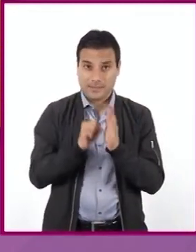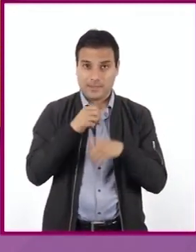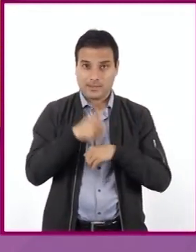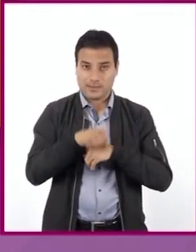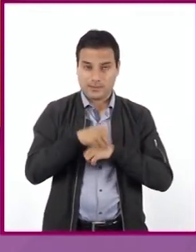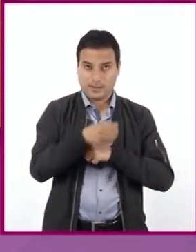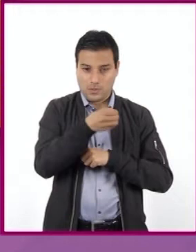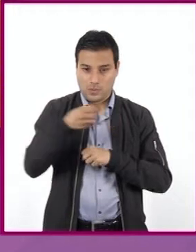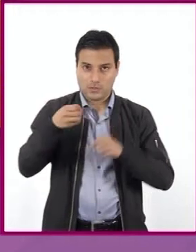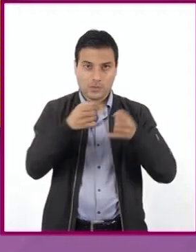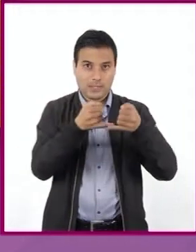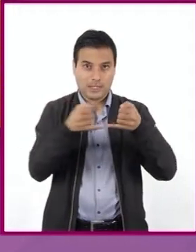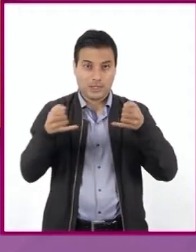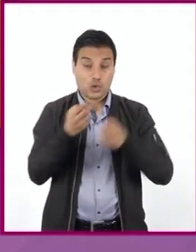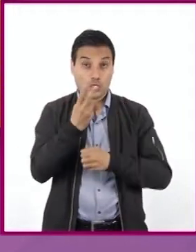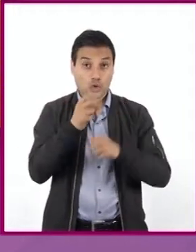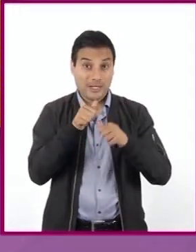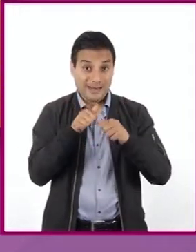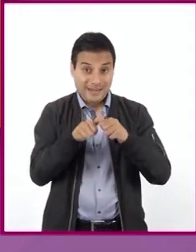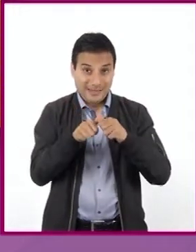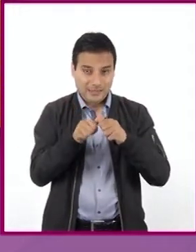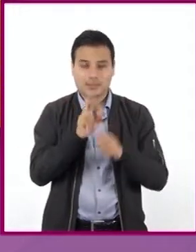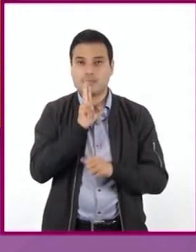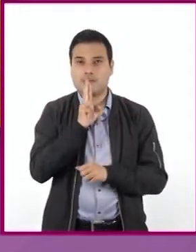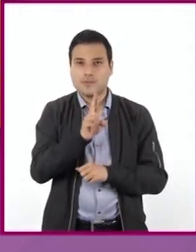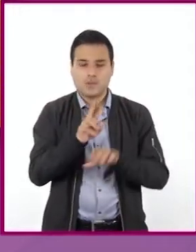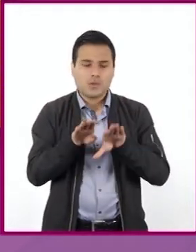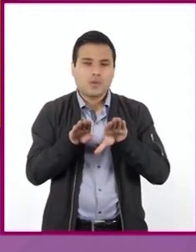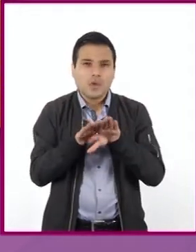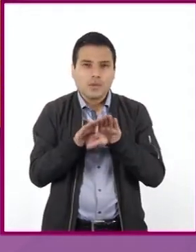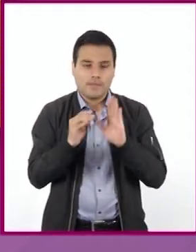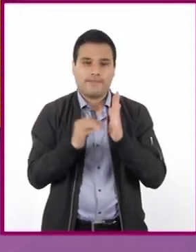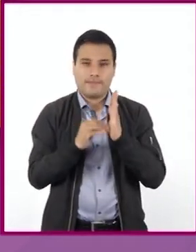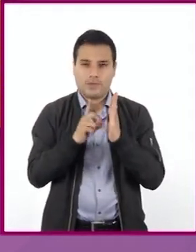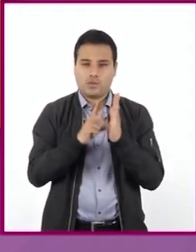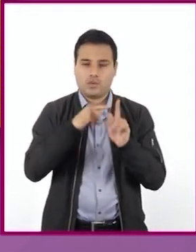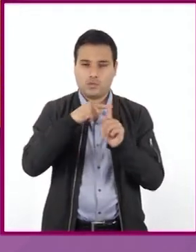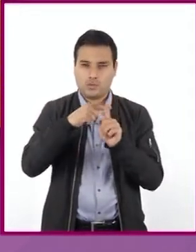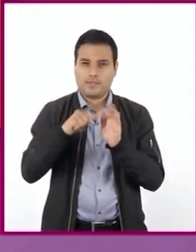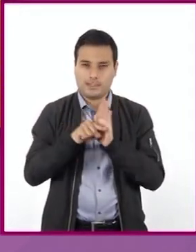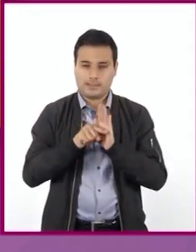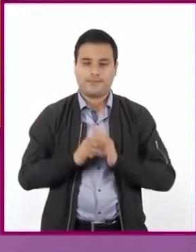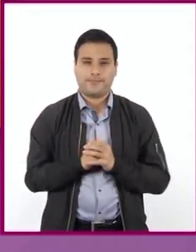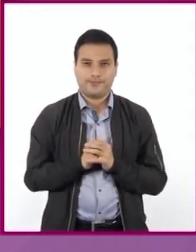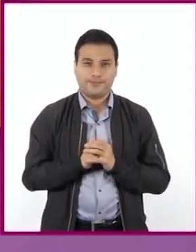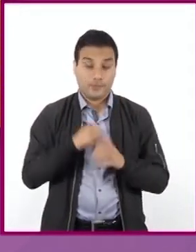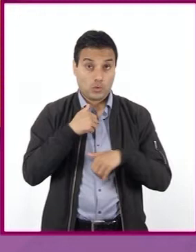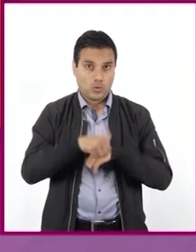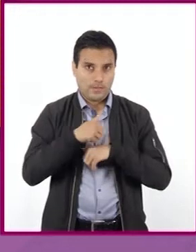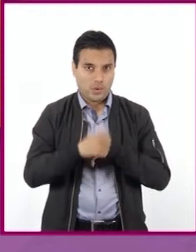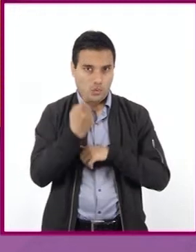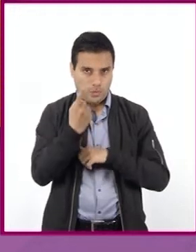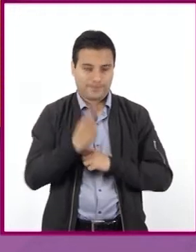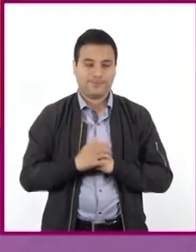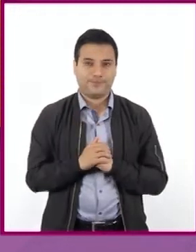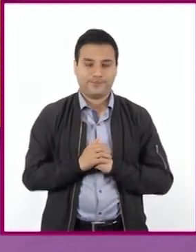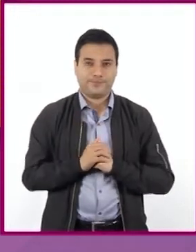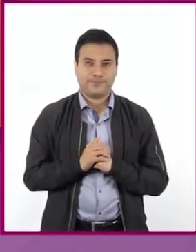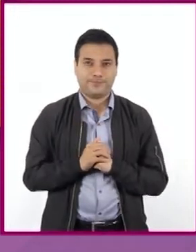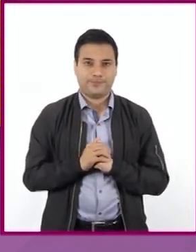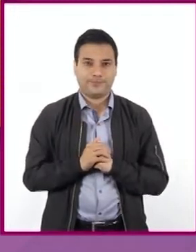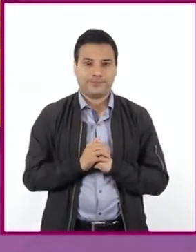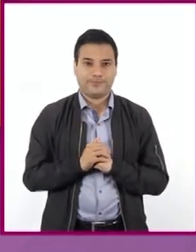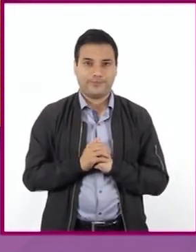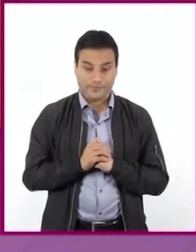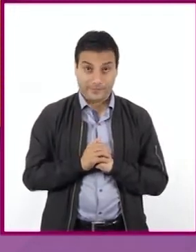incógnitas planteado utilizando el método de suma y resta. Paso número 1. Eliminamos a la